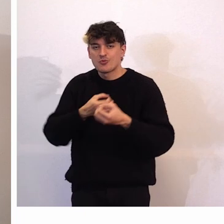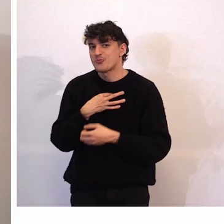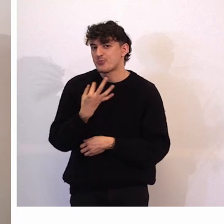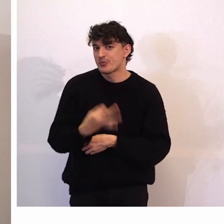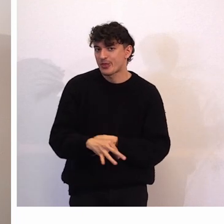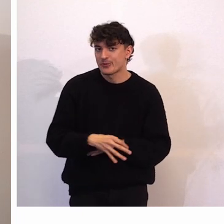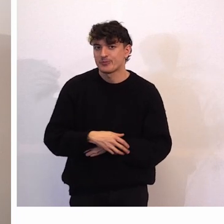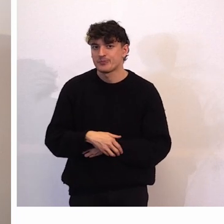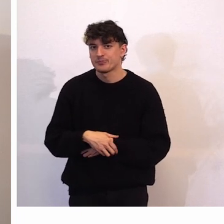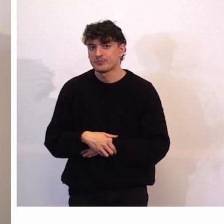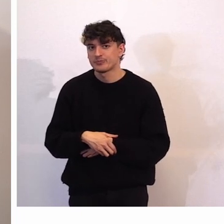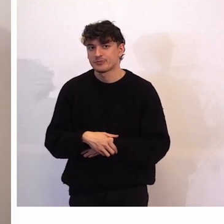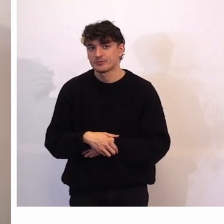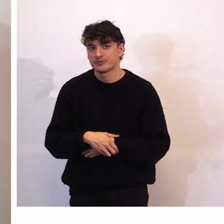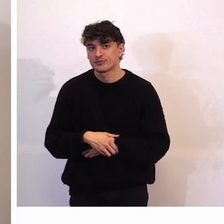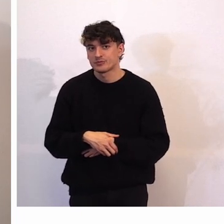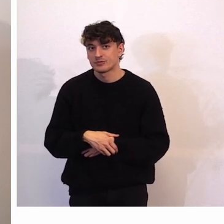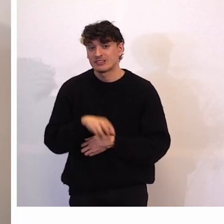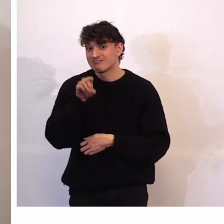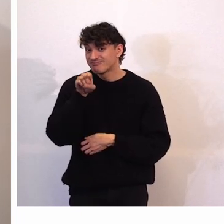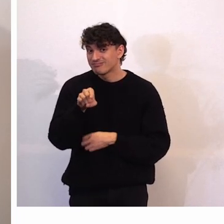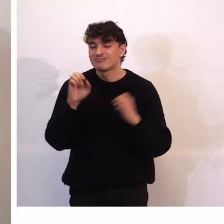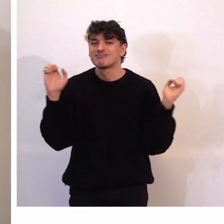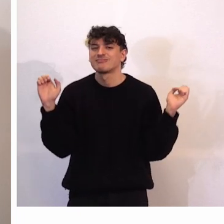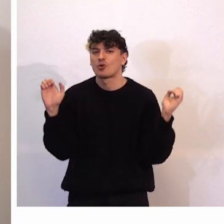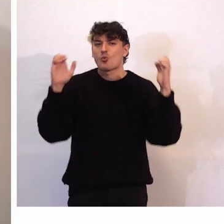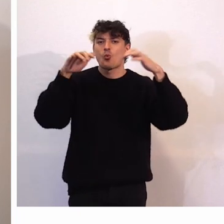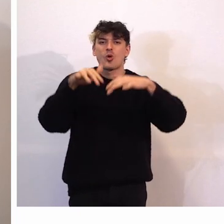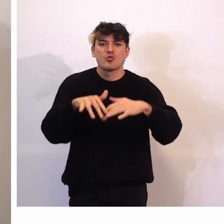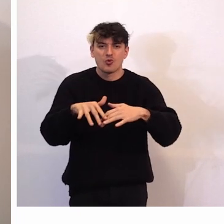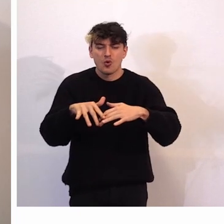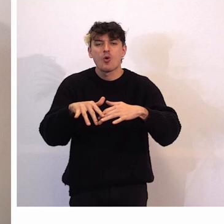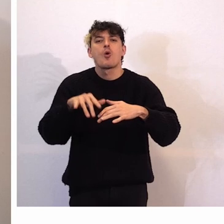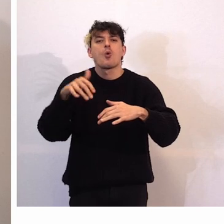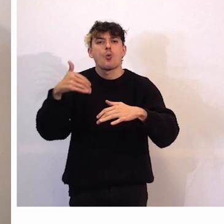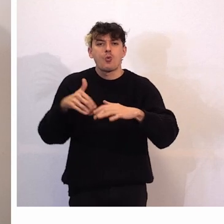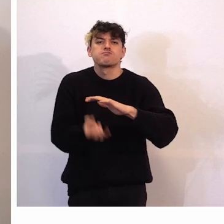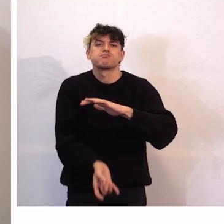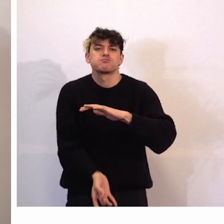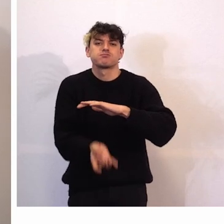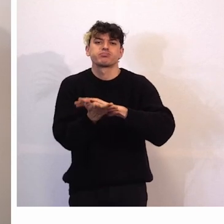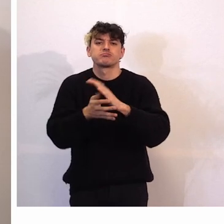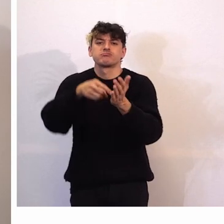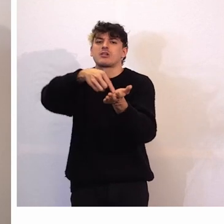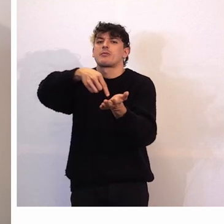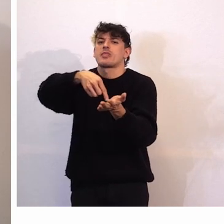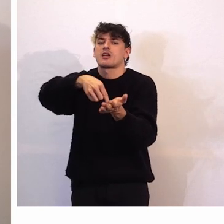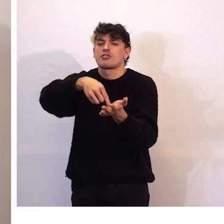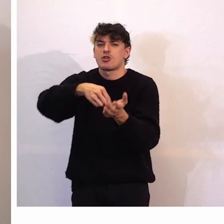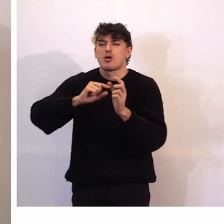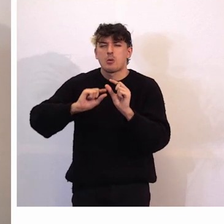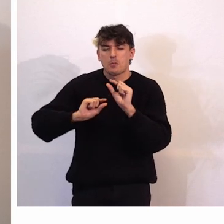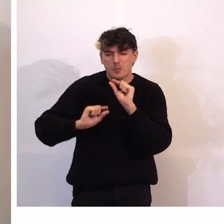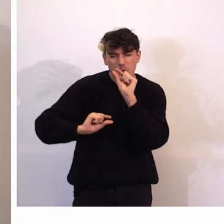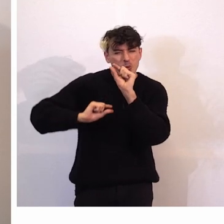De estos encuentros surgieron muchas reivindicaciones que poco a poco